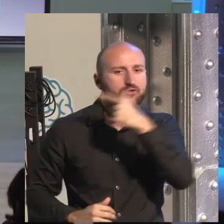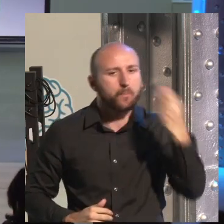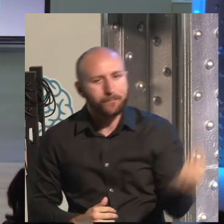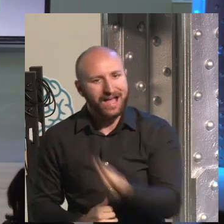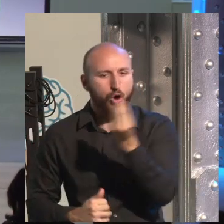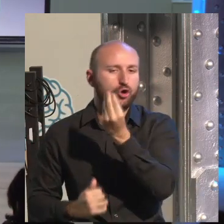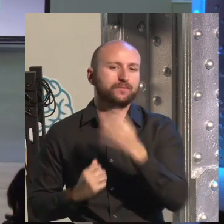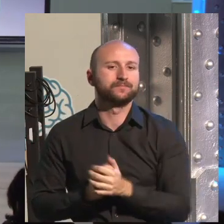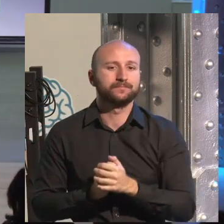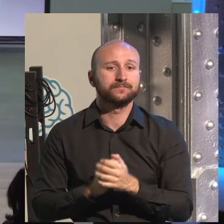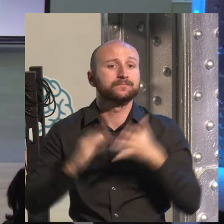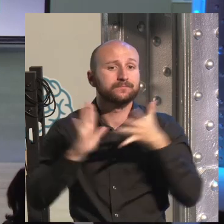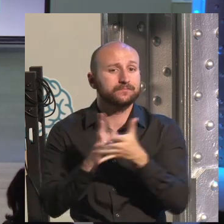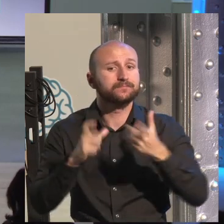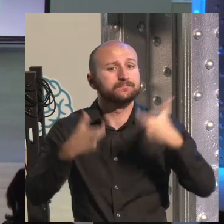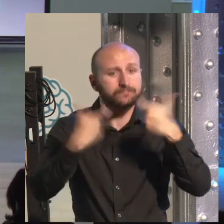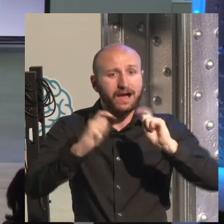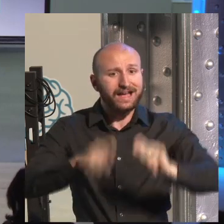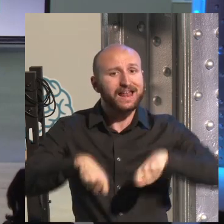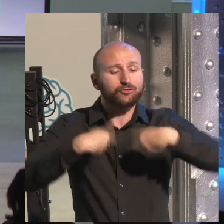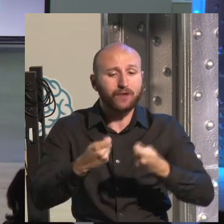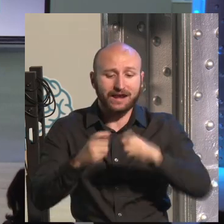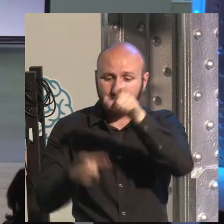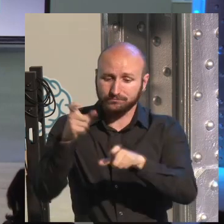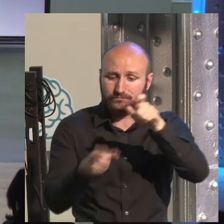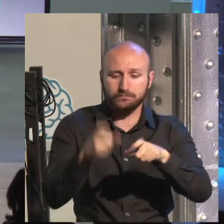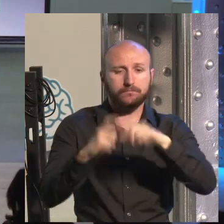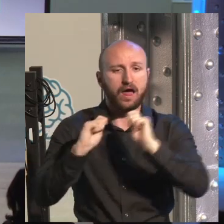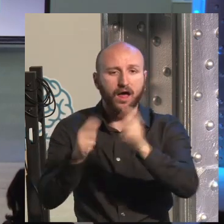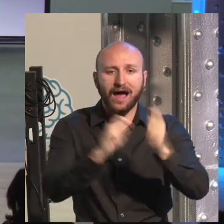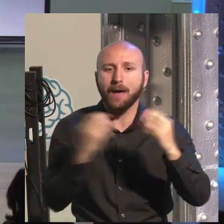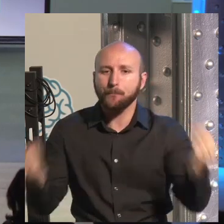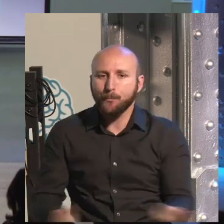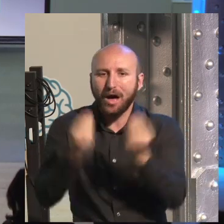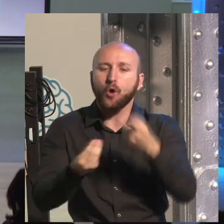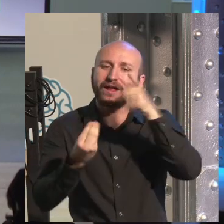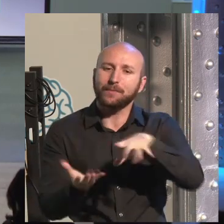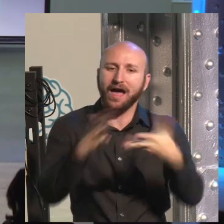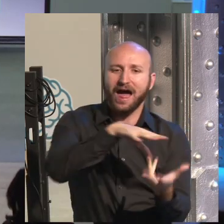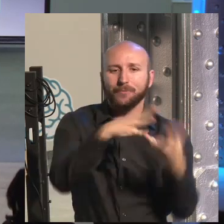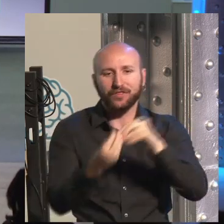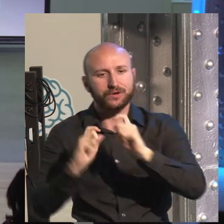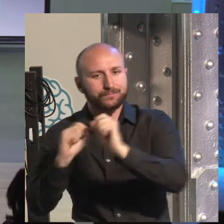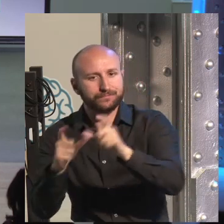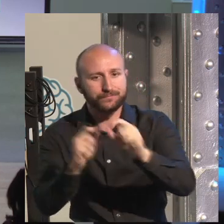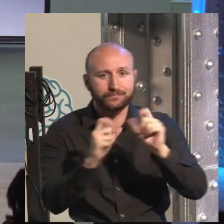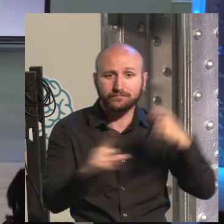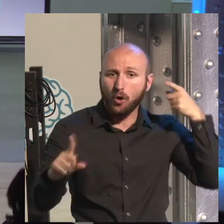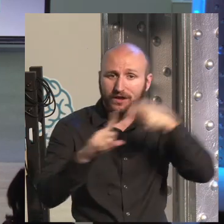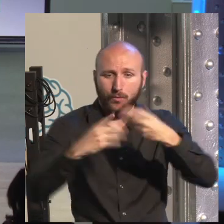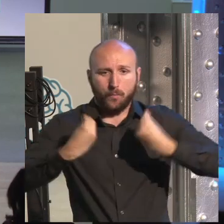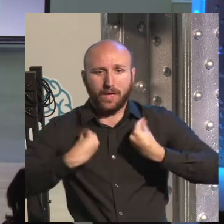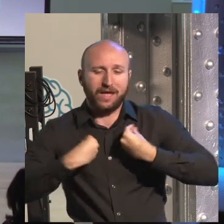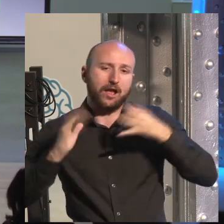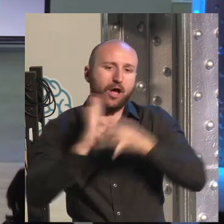O sea que la selección natural perfecciona a los individuos y les proporciona las adaptaciones que necesitan para sobrevivir en mejores